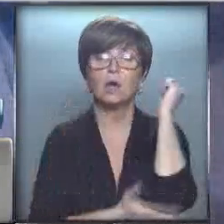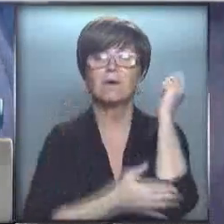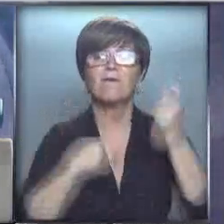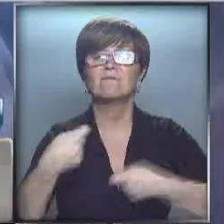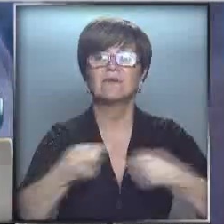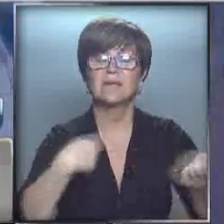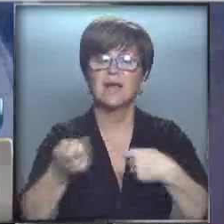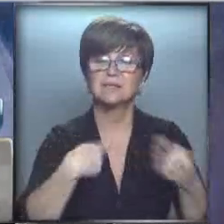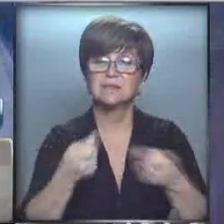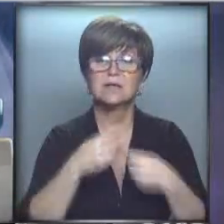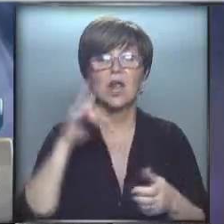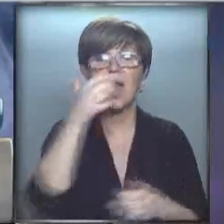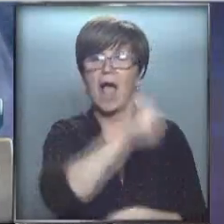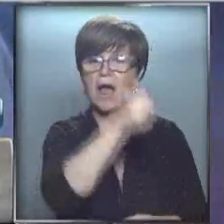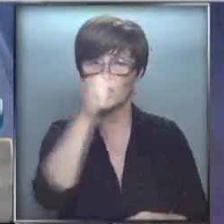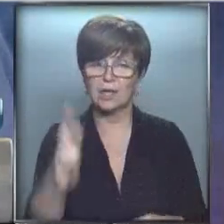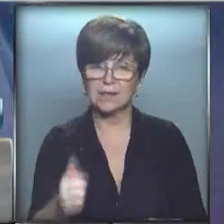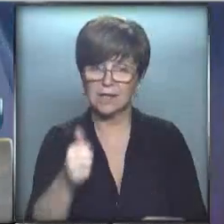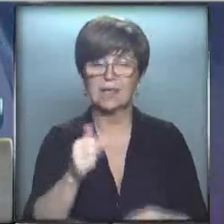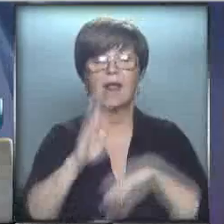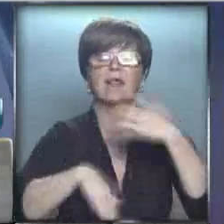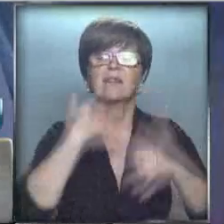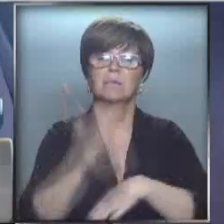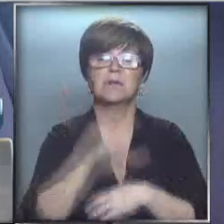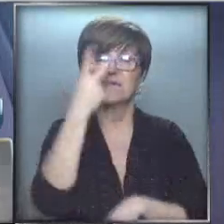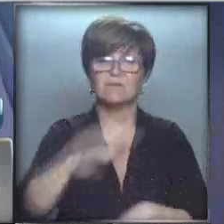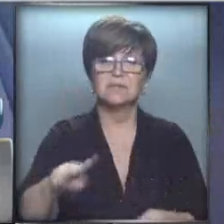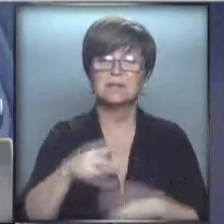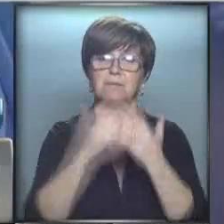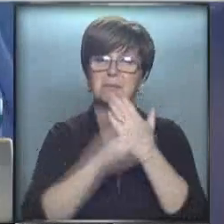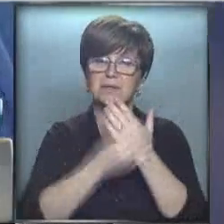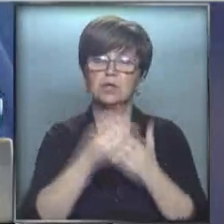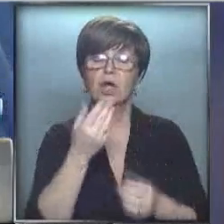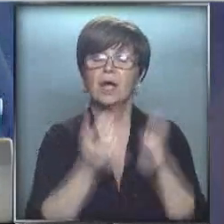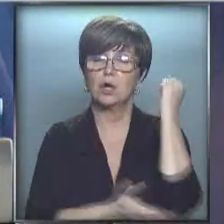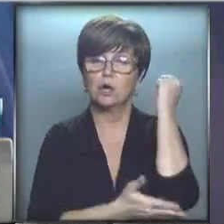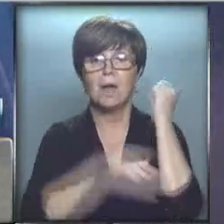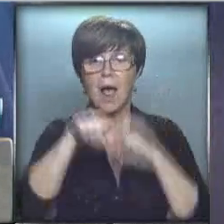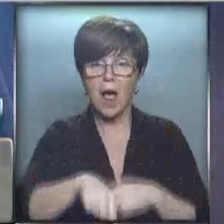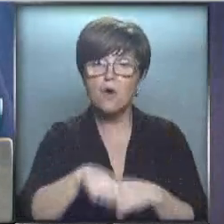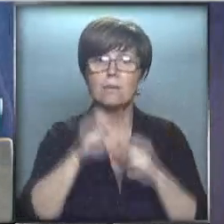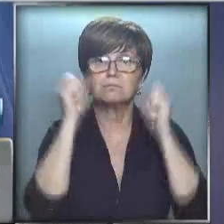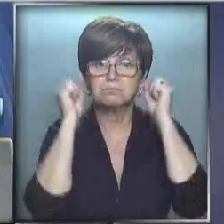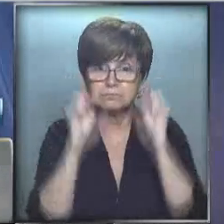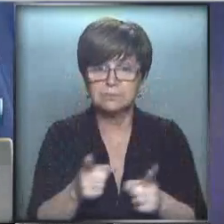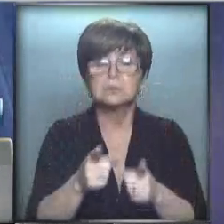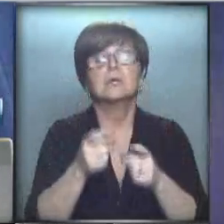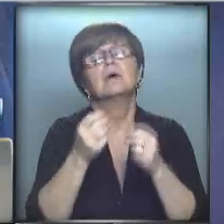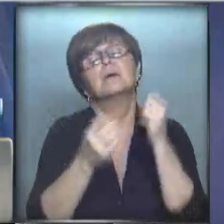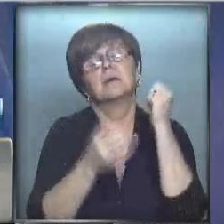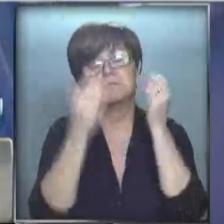financiera de Aerolíneas Argentinas, luego viceministro de Economía y ahora esta jura como ministro de Economía de